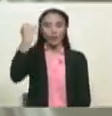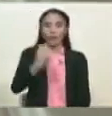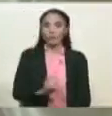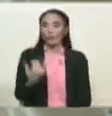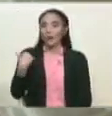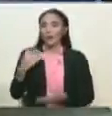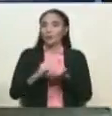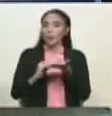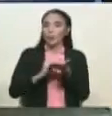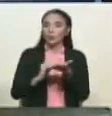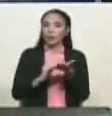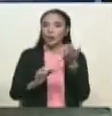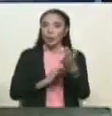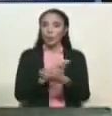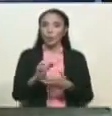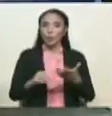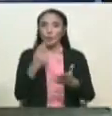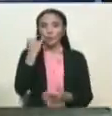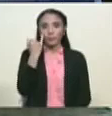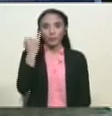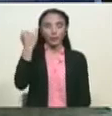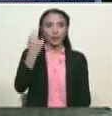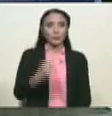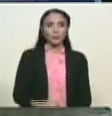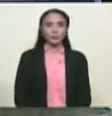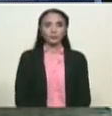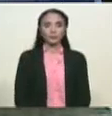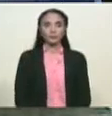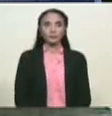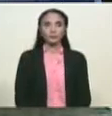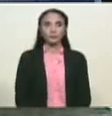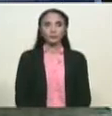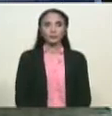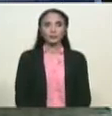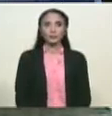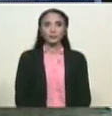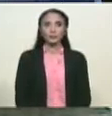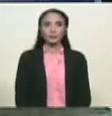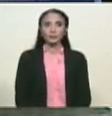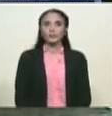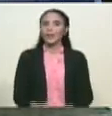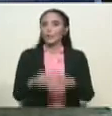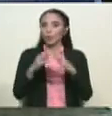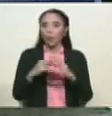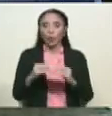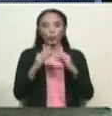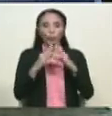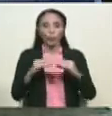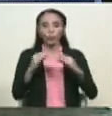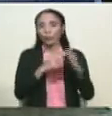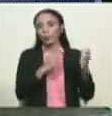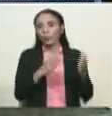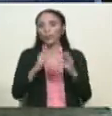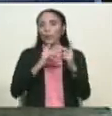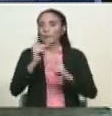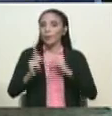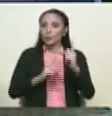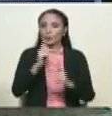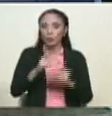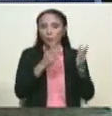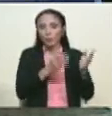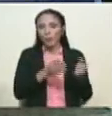frente principal de batalla en todos los campos de lo productivo, en todos los